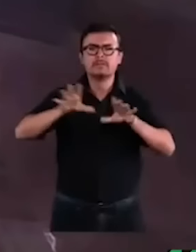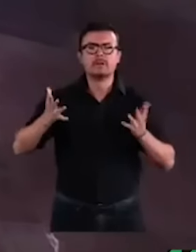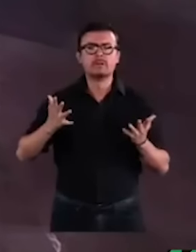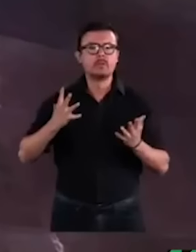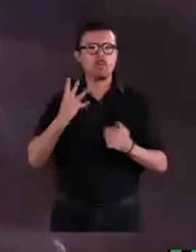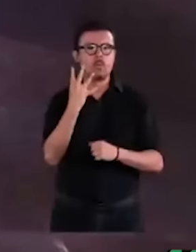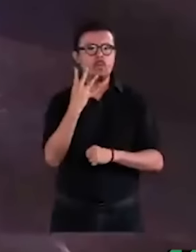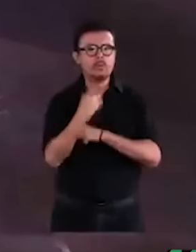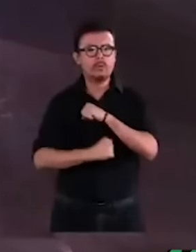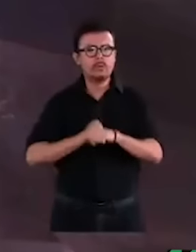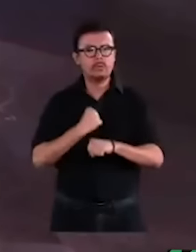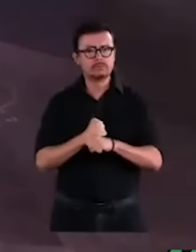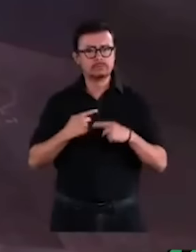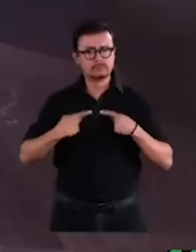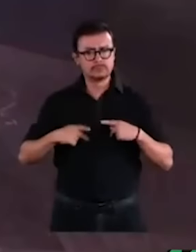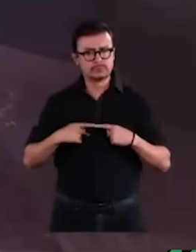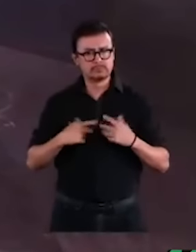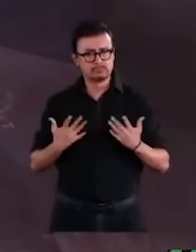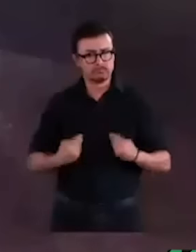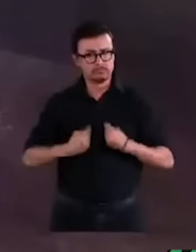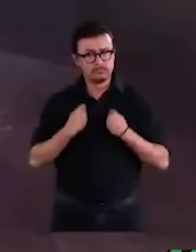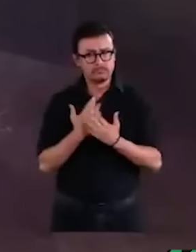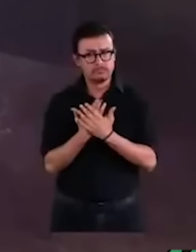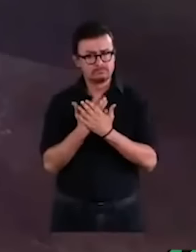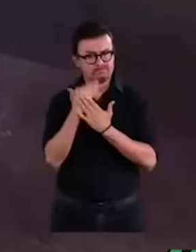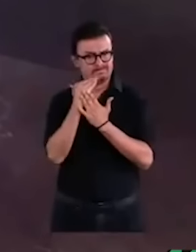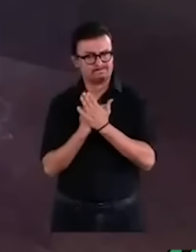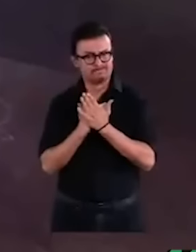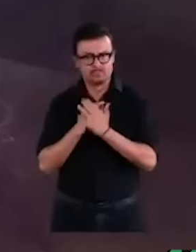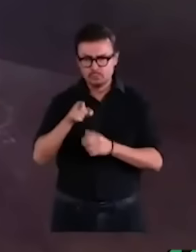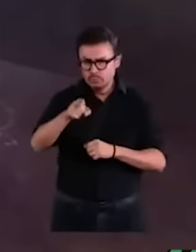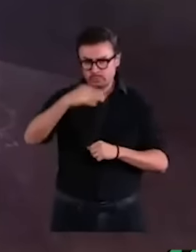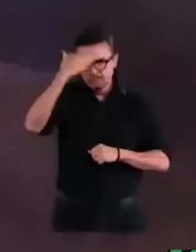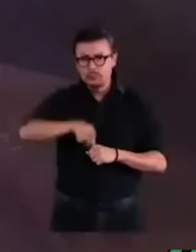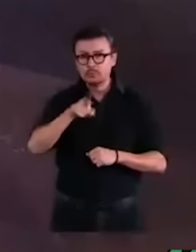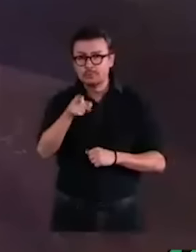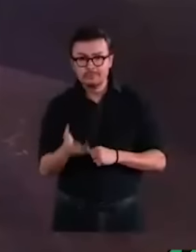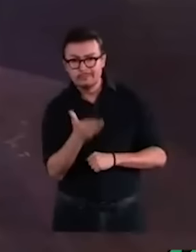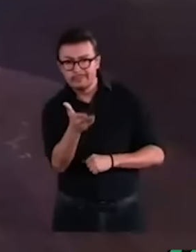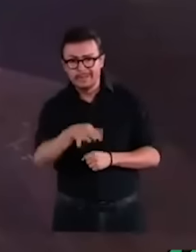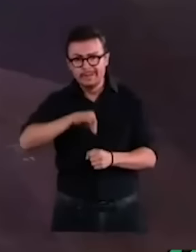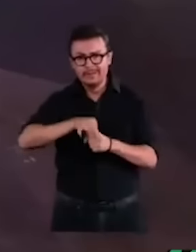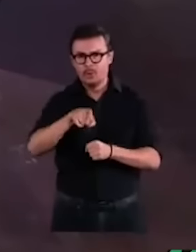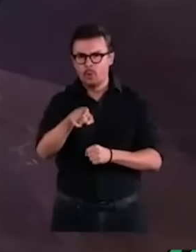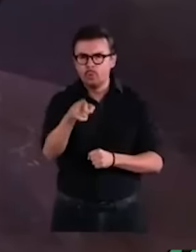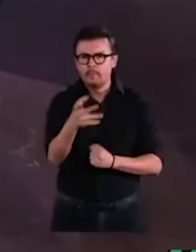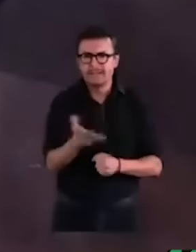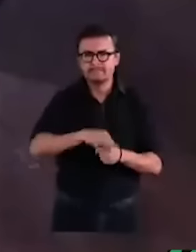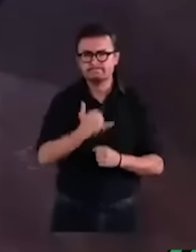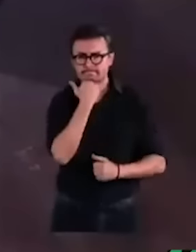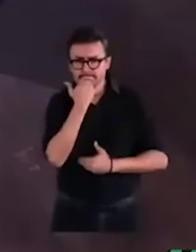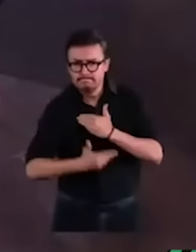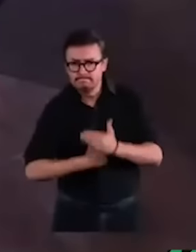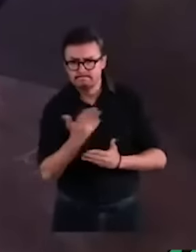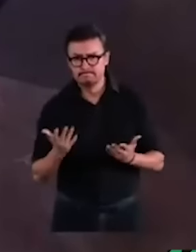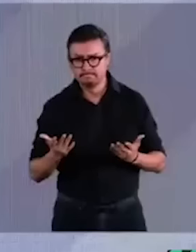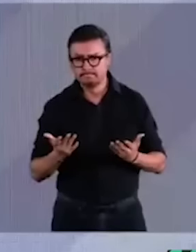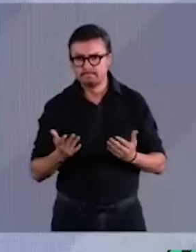de esperanza de vida. Reconócelo. En lugar de pedir el voto, deberías de pedir perdón. Adelante, Claudia